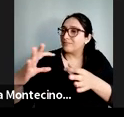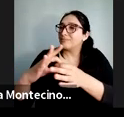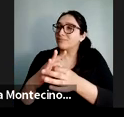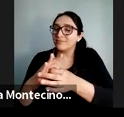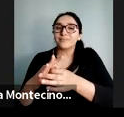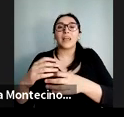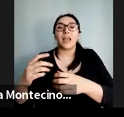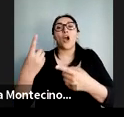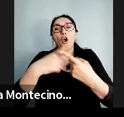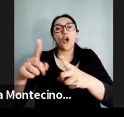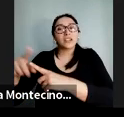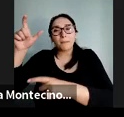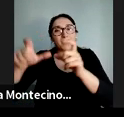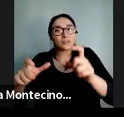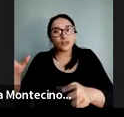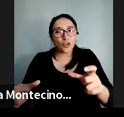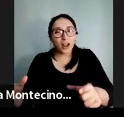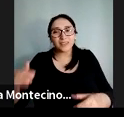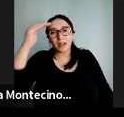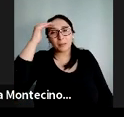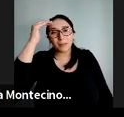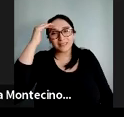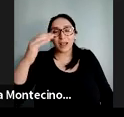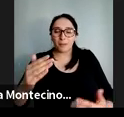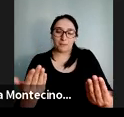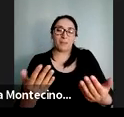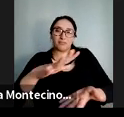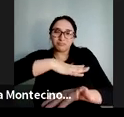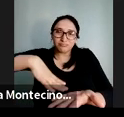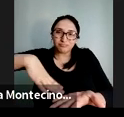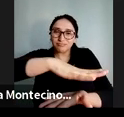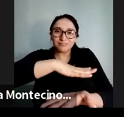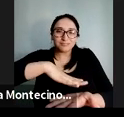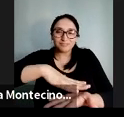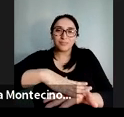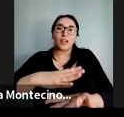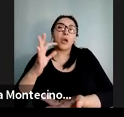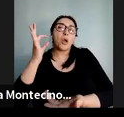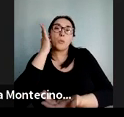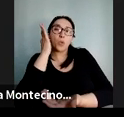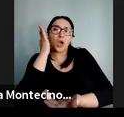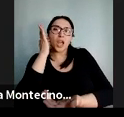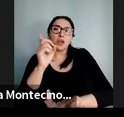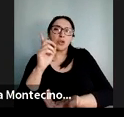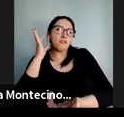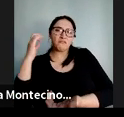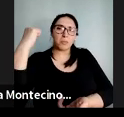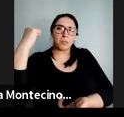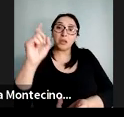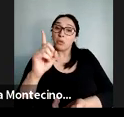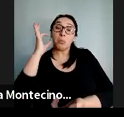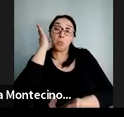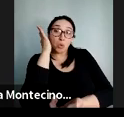seguidores, queríamos saber la experiencia más territorial, en el fondo, de mujeres que estuvieran en los territorios, que